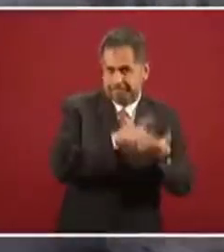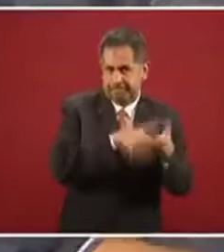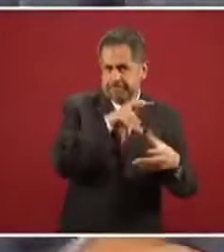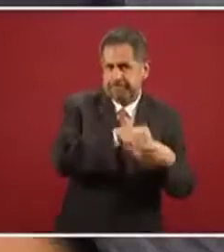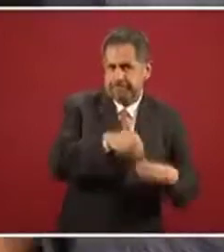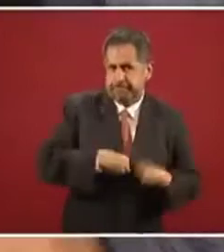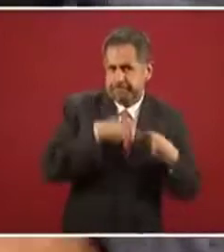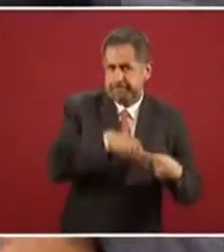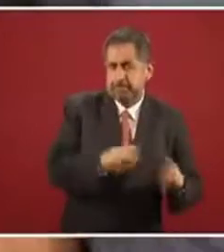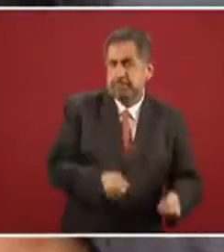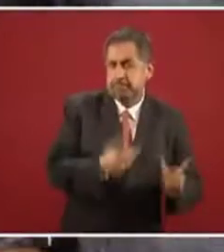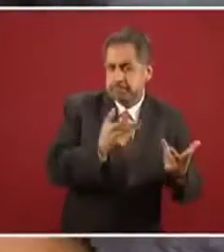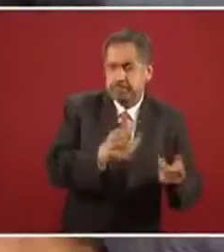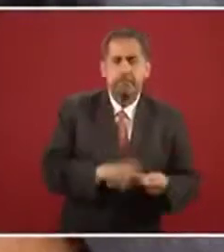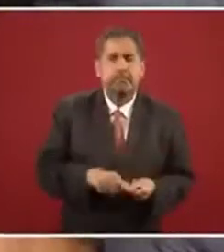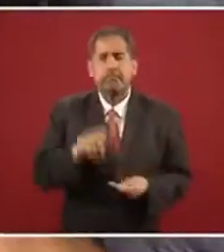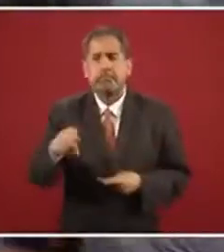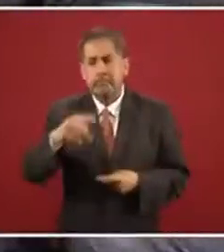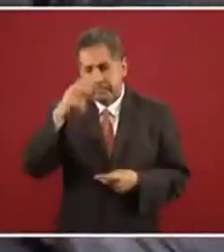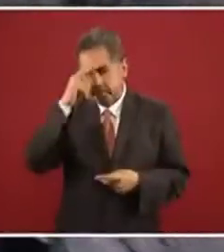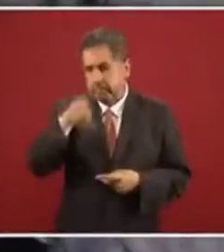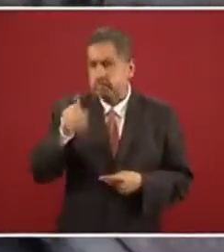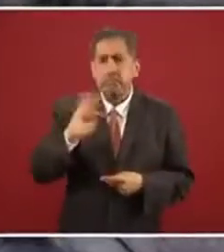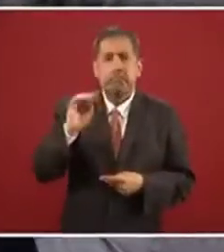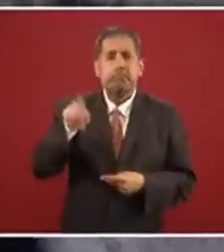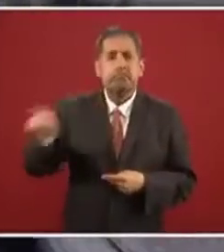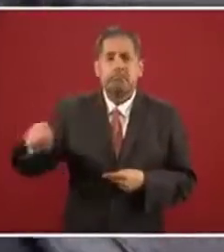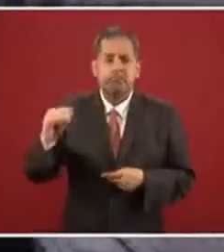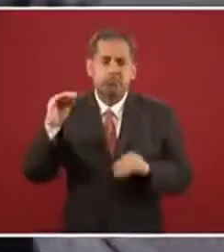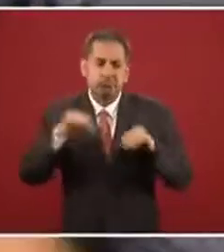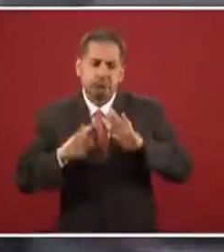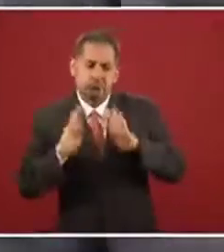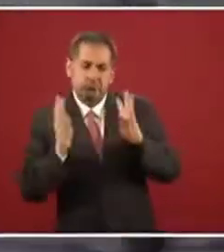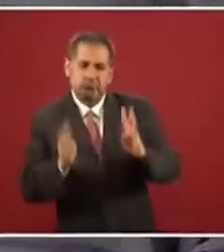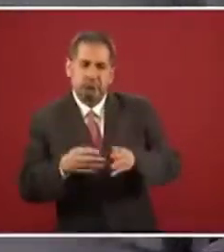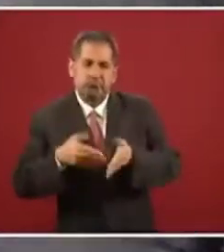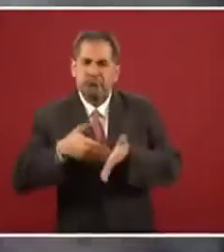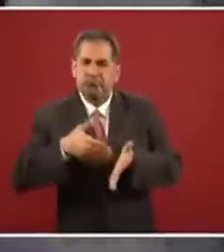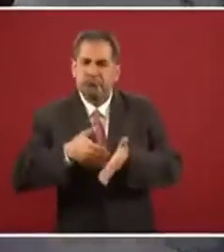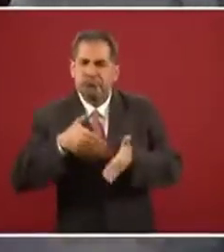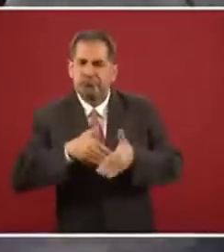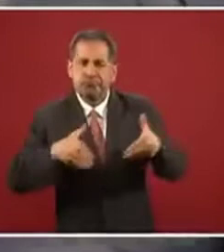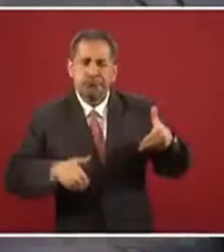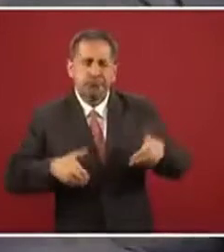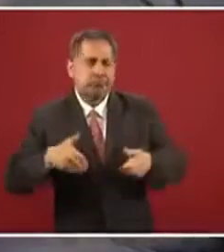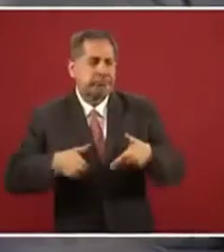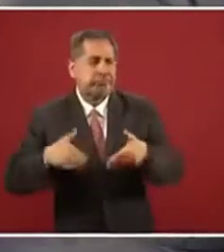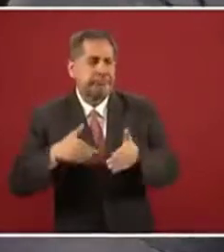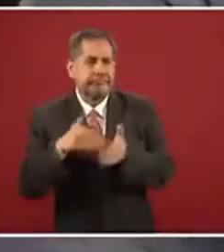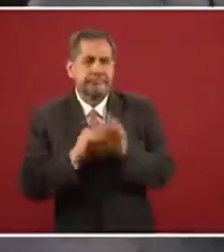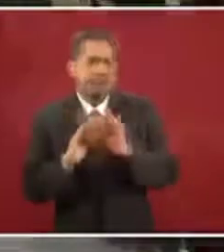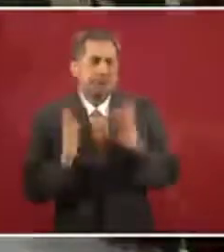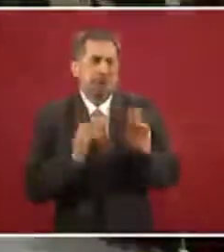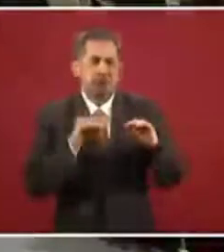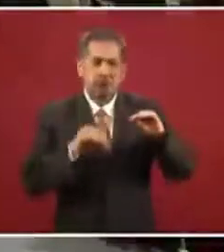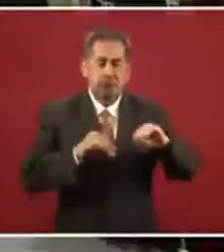inmediatas tomará el gobierno mexicano si el acoso sigue aumentando hacia el personal diplomático, por favor?